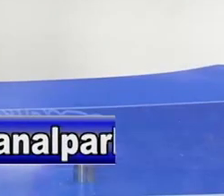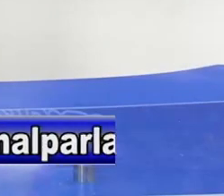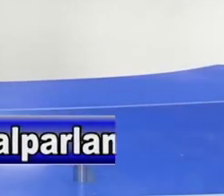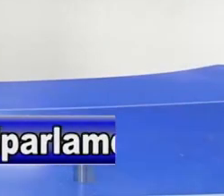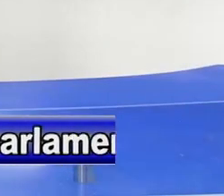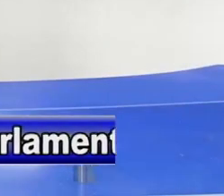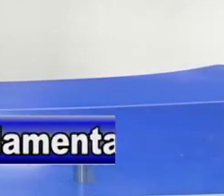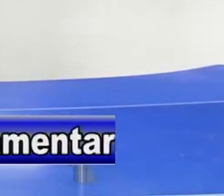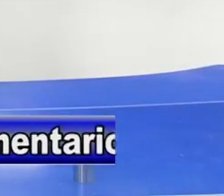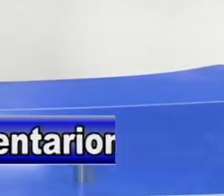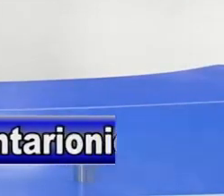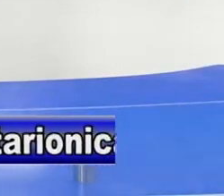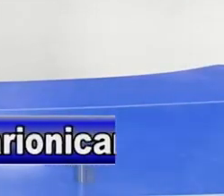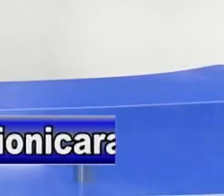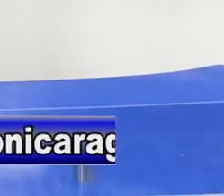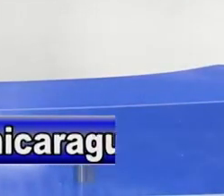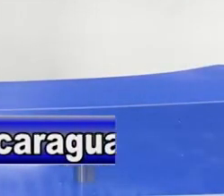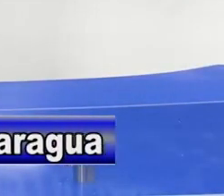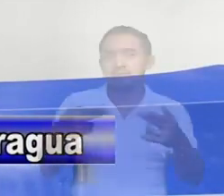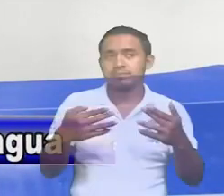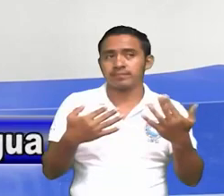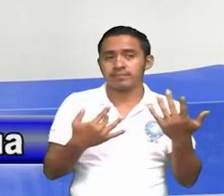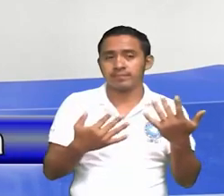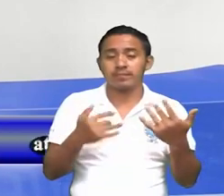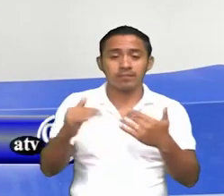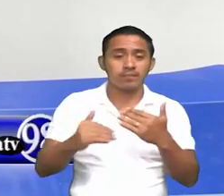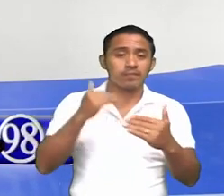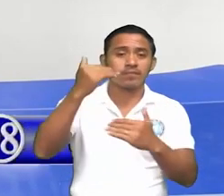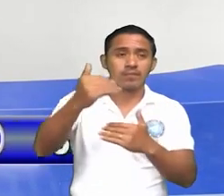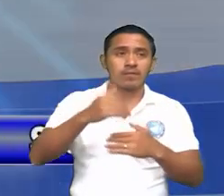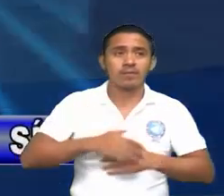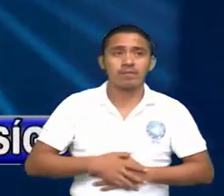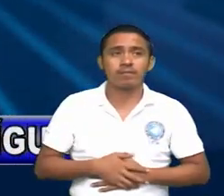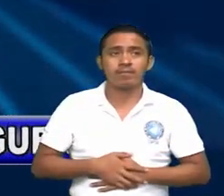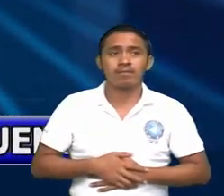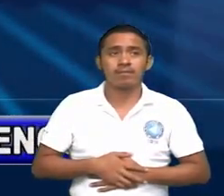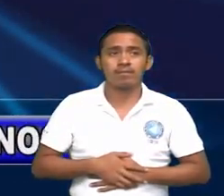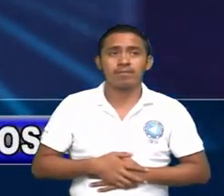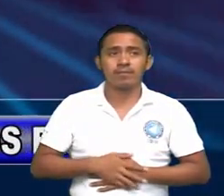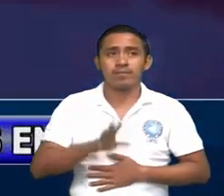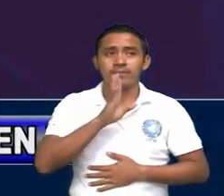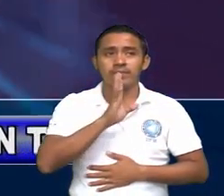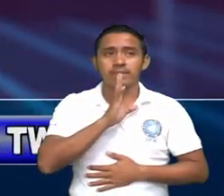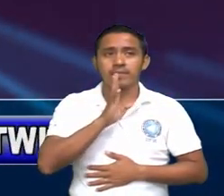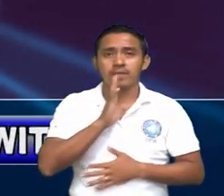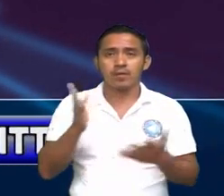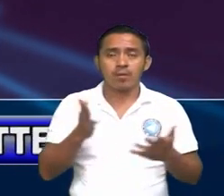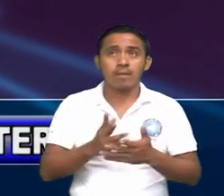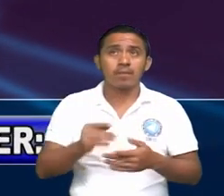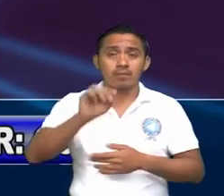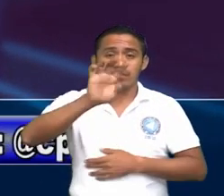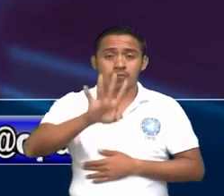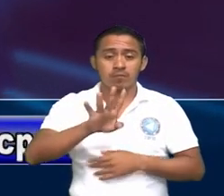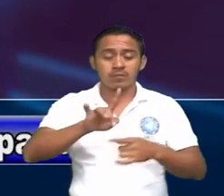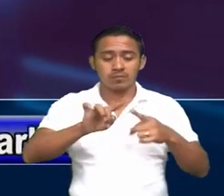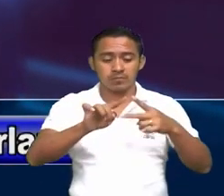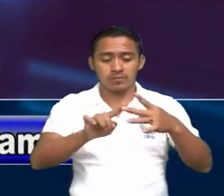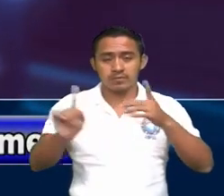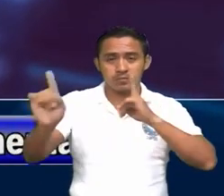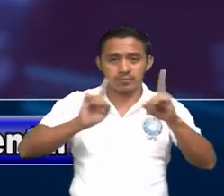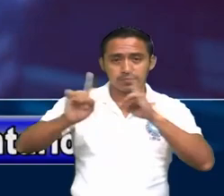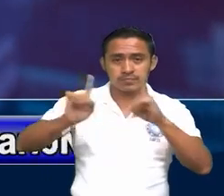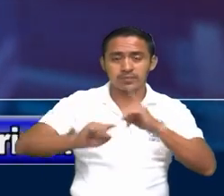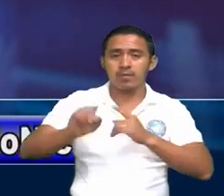Nos vamos a nuestro primer corte informativo. Cuando regresemos, les contamos cómo en 4 partidos donde el Boer